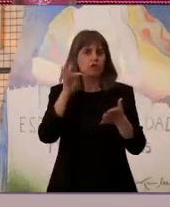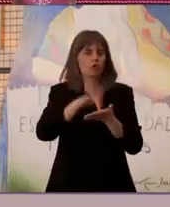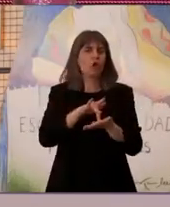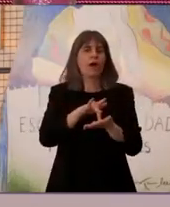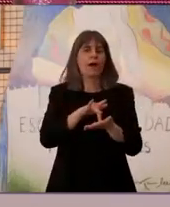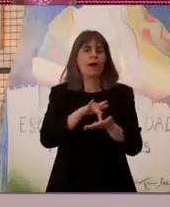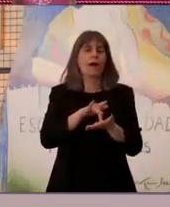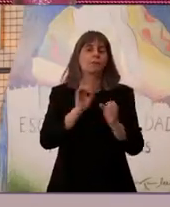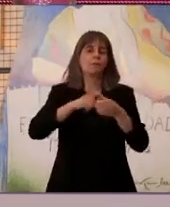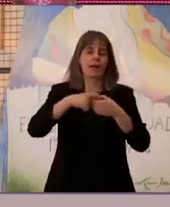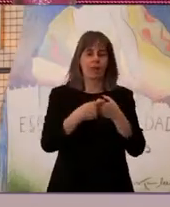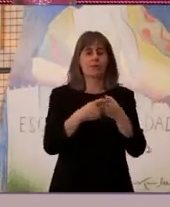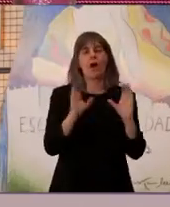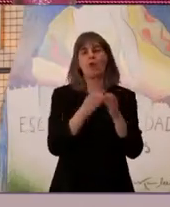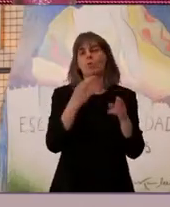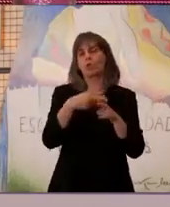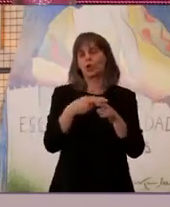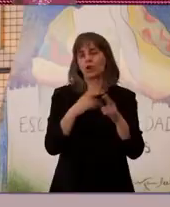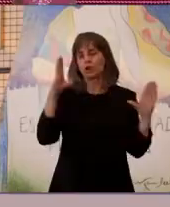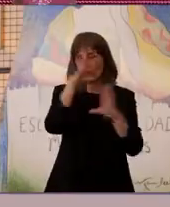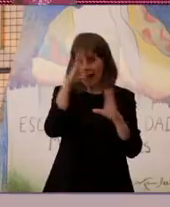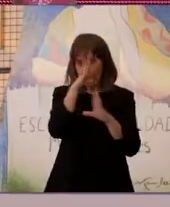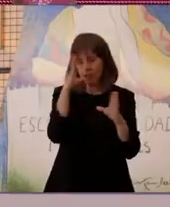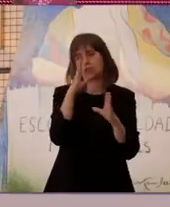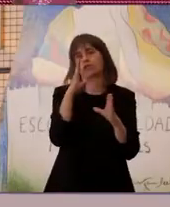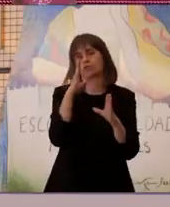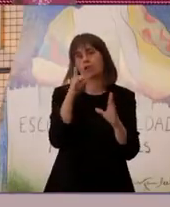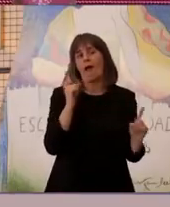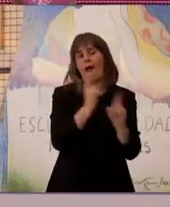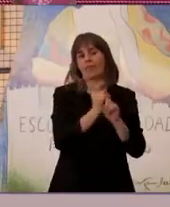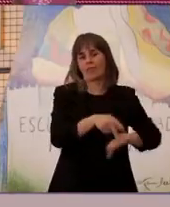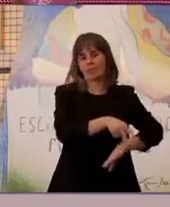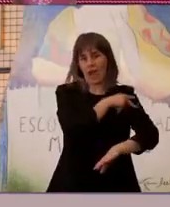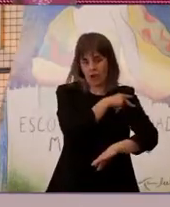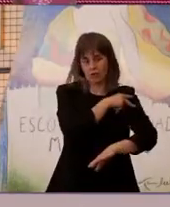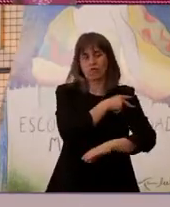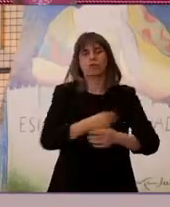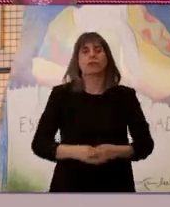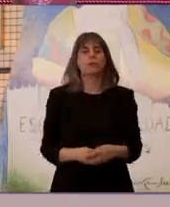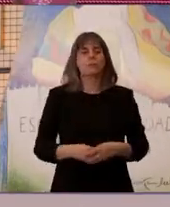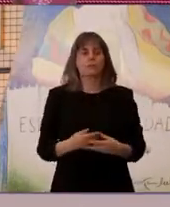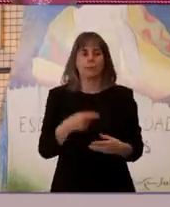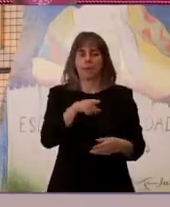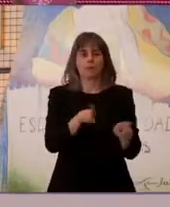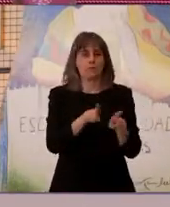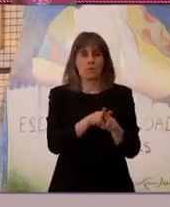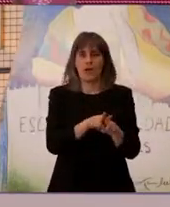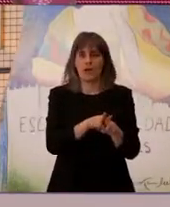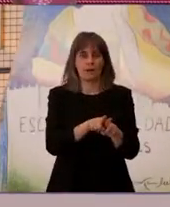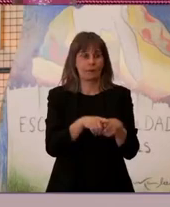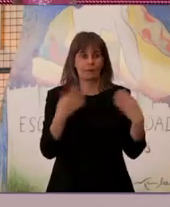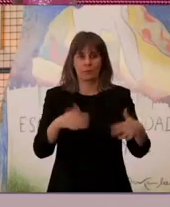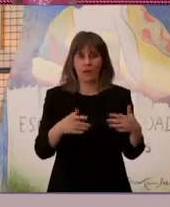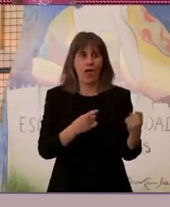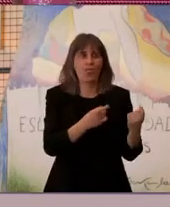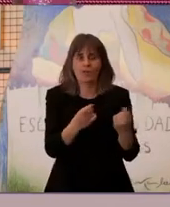los en los partidos clandestinos no en el antifranquismo y entonces pues bueno aquello era lo más absorbente parecía que era